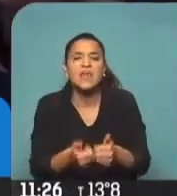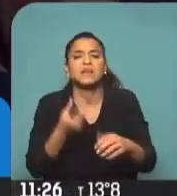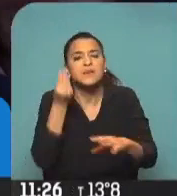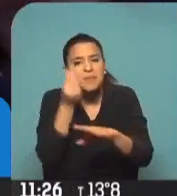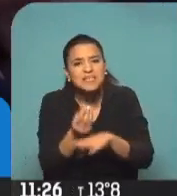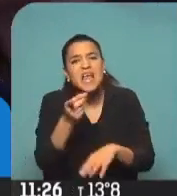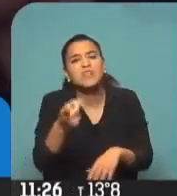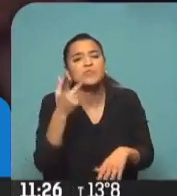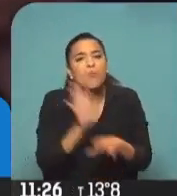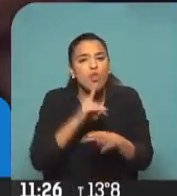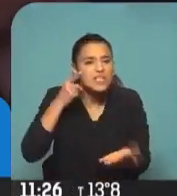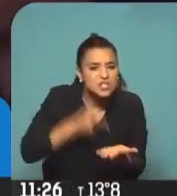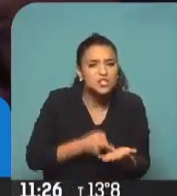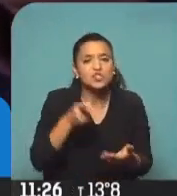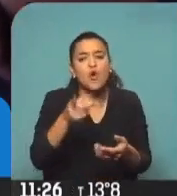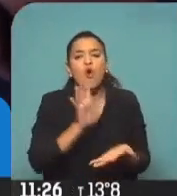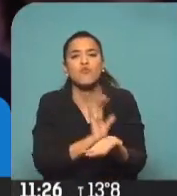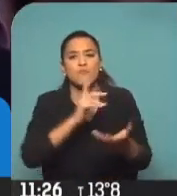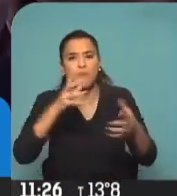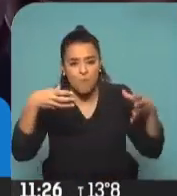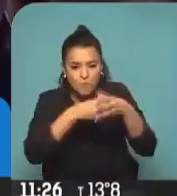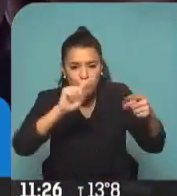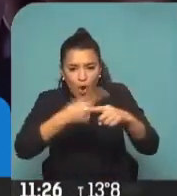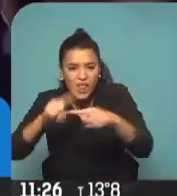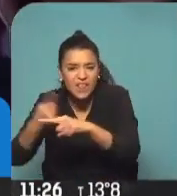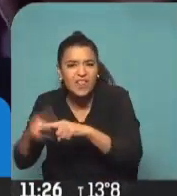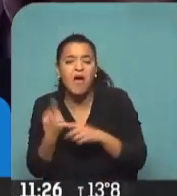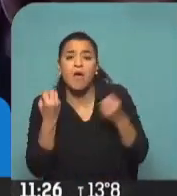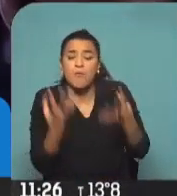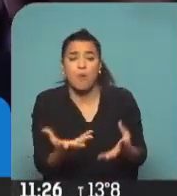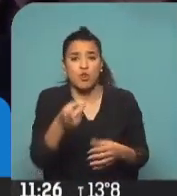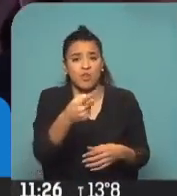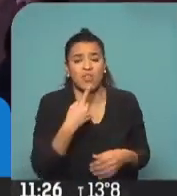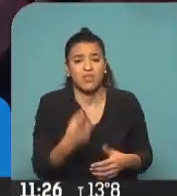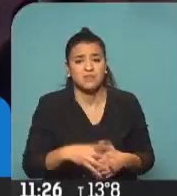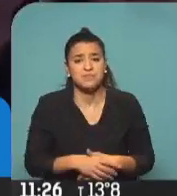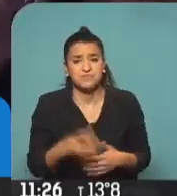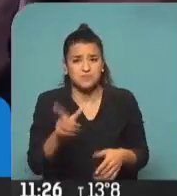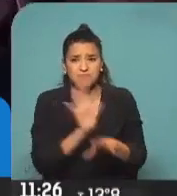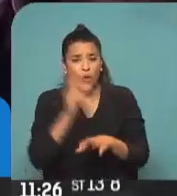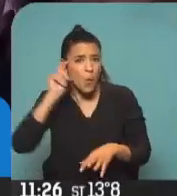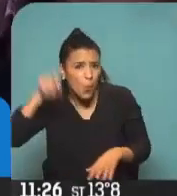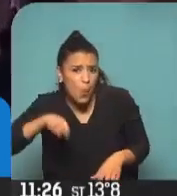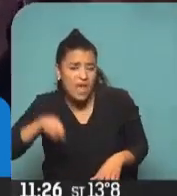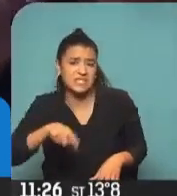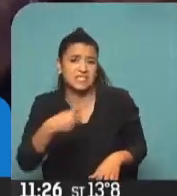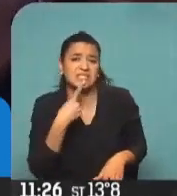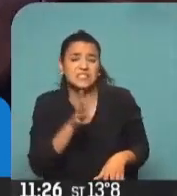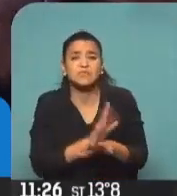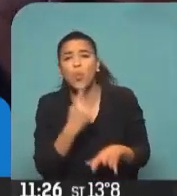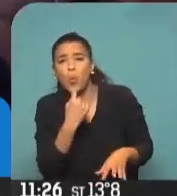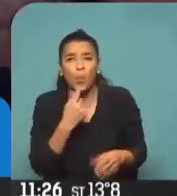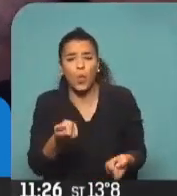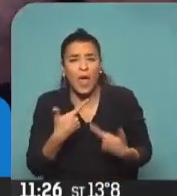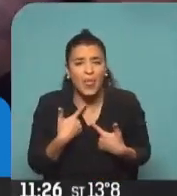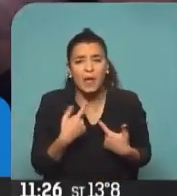la hora de tomar decisiones de las distintas fuerzas políticas, porque que, digamos, haya juez y parte muchas veces genera dudas